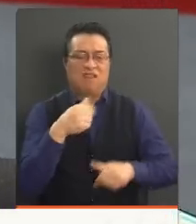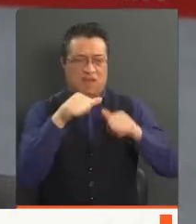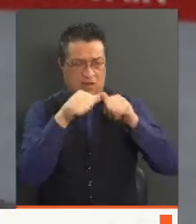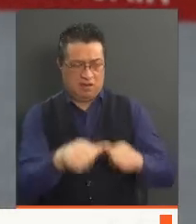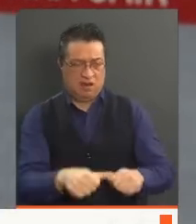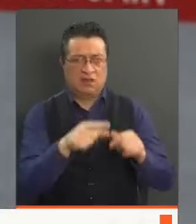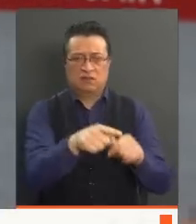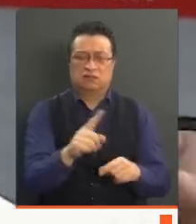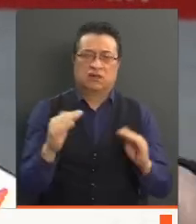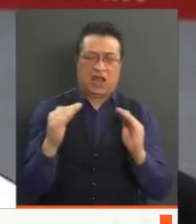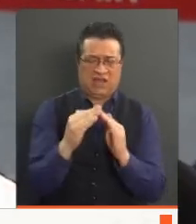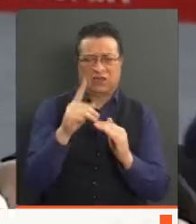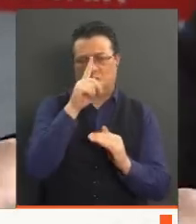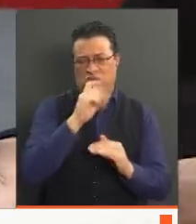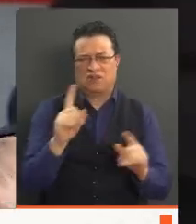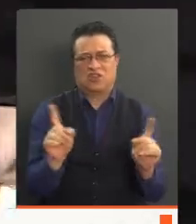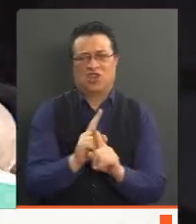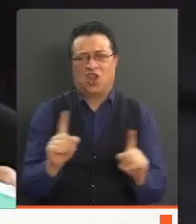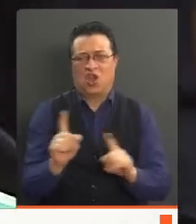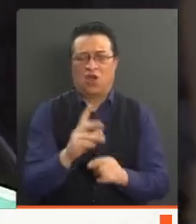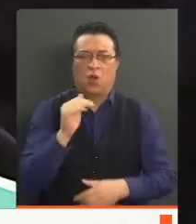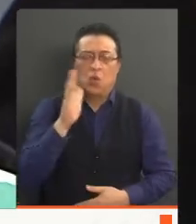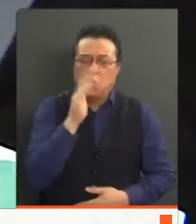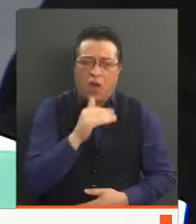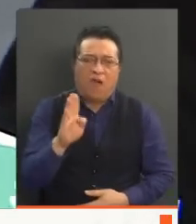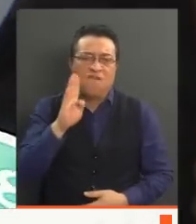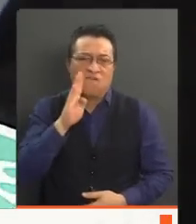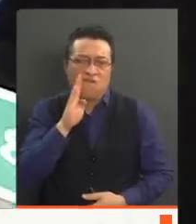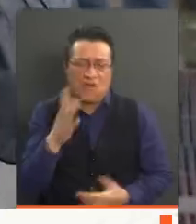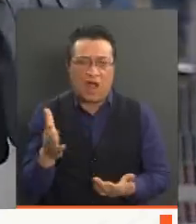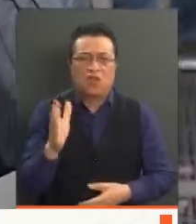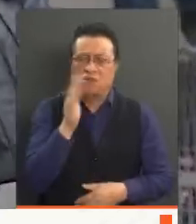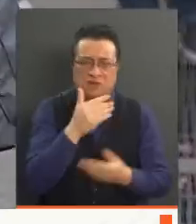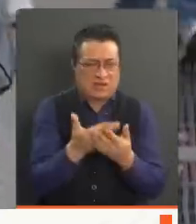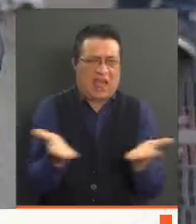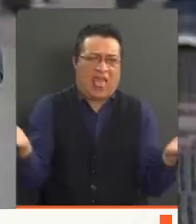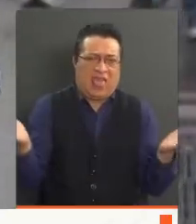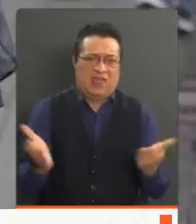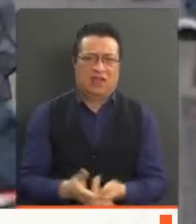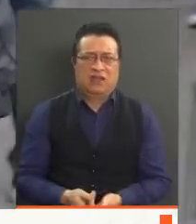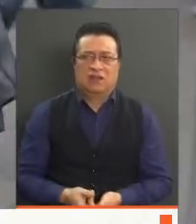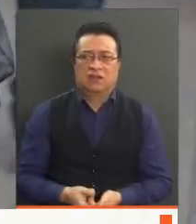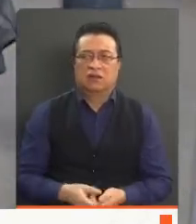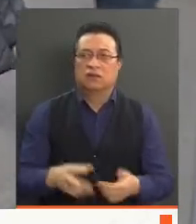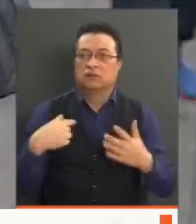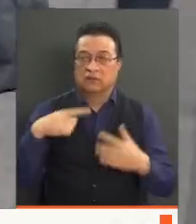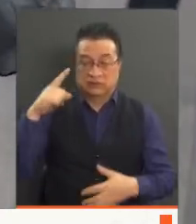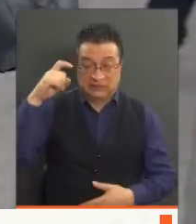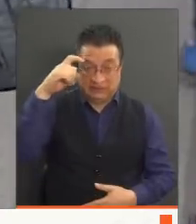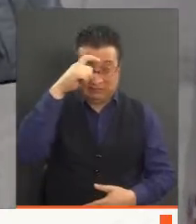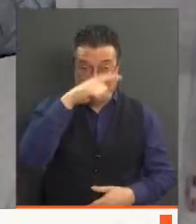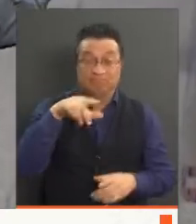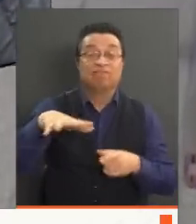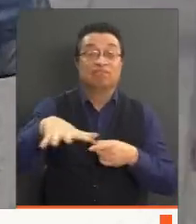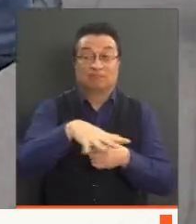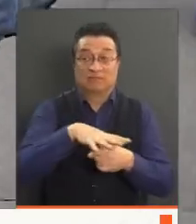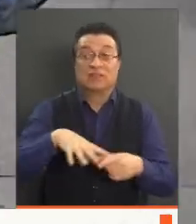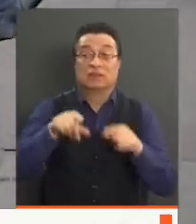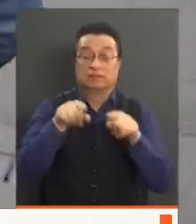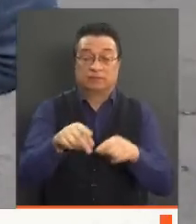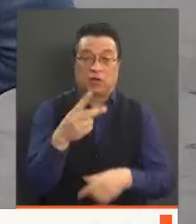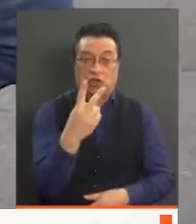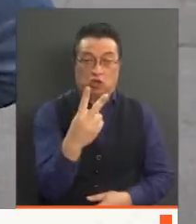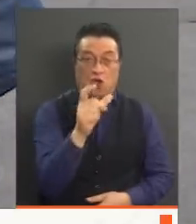de habitación, pues, menos si no hay baño, no hay servicio higiénico, no hay nada. Una difícil situación la que tuvieron que vivir estas dos